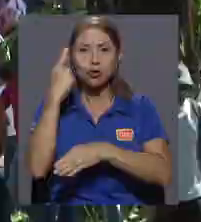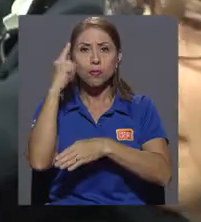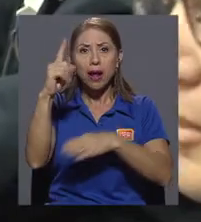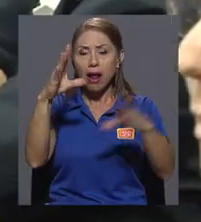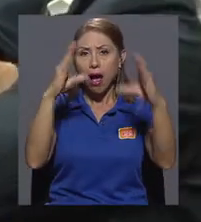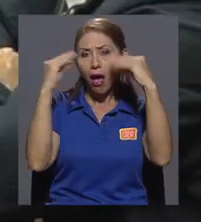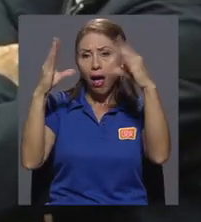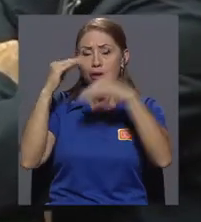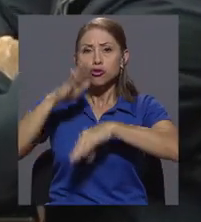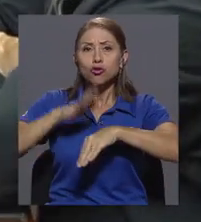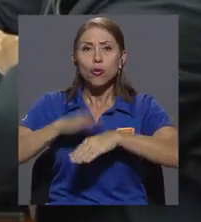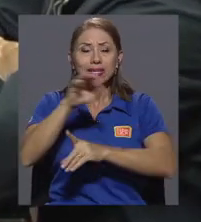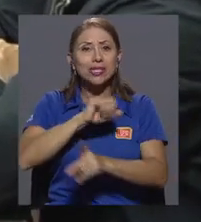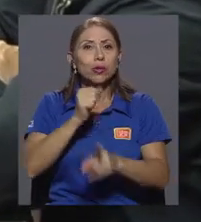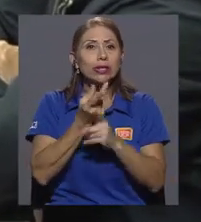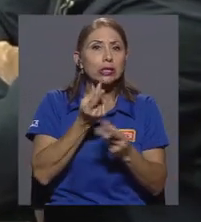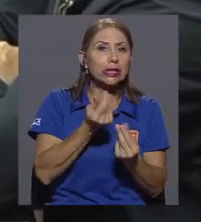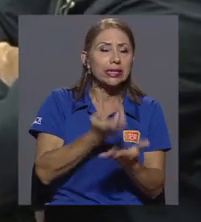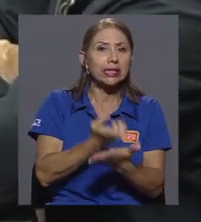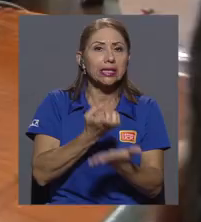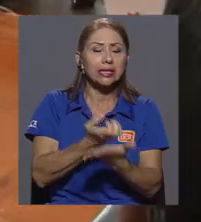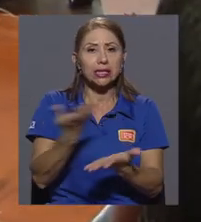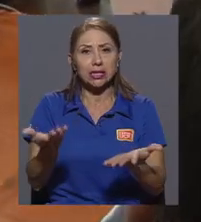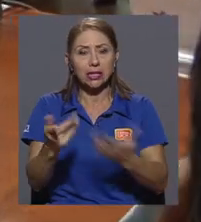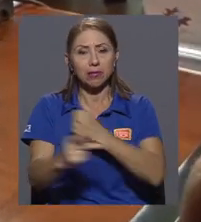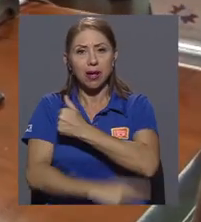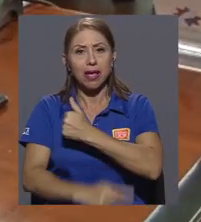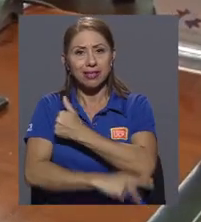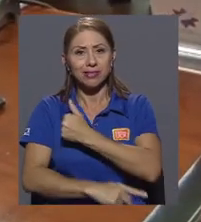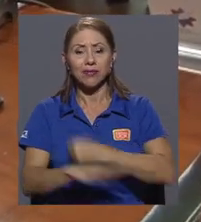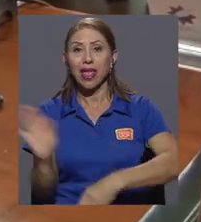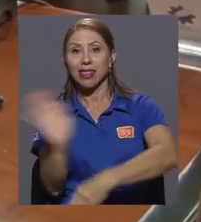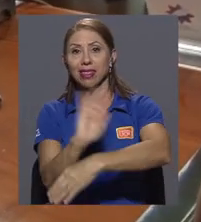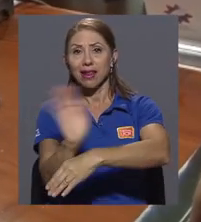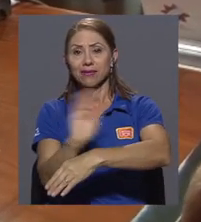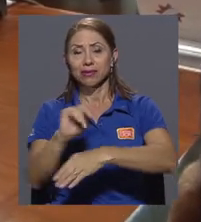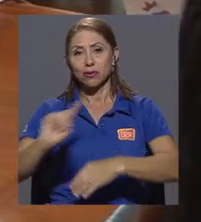la situación fiscal y económica que enfrenta el país, la televisión se